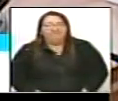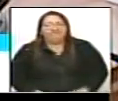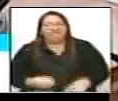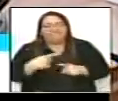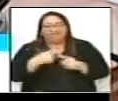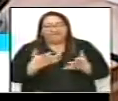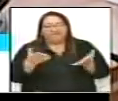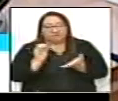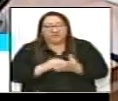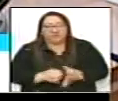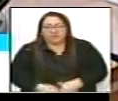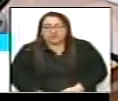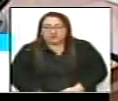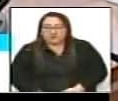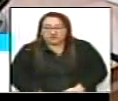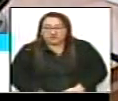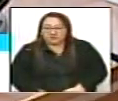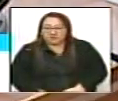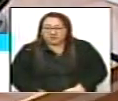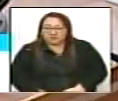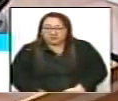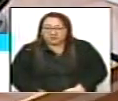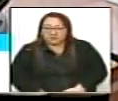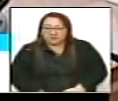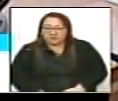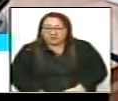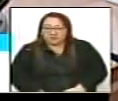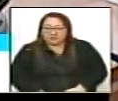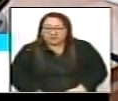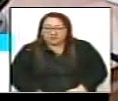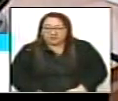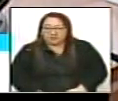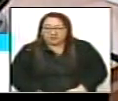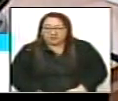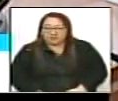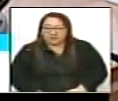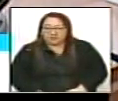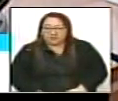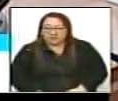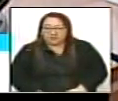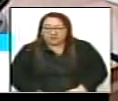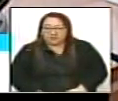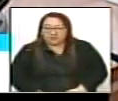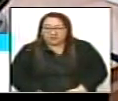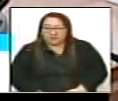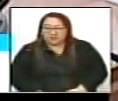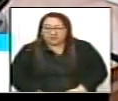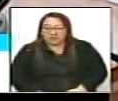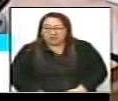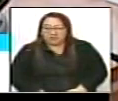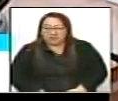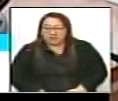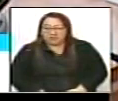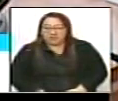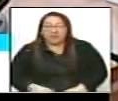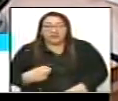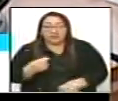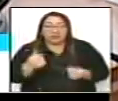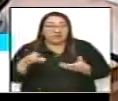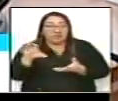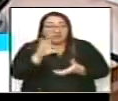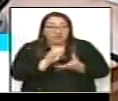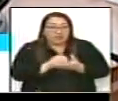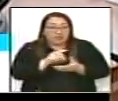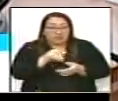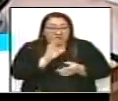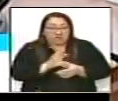etcétera, etcétera. En ese entendido, como los recursos determinados, y si no